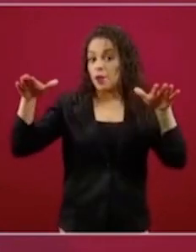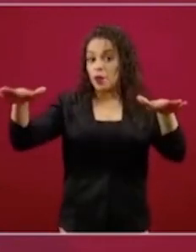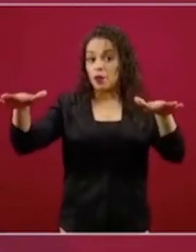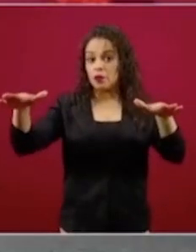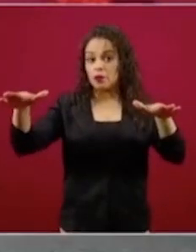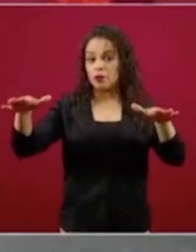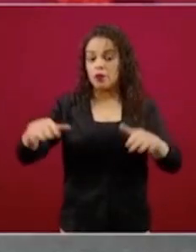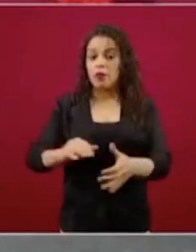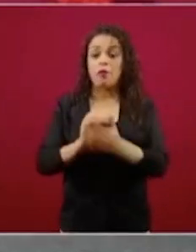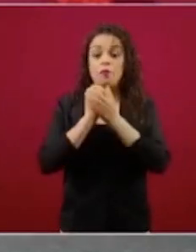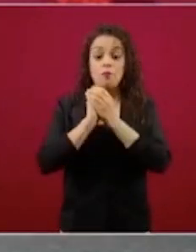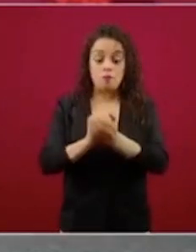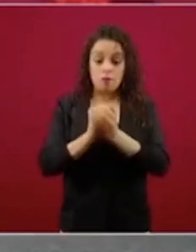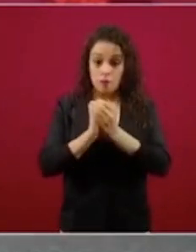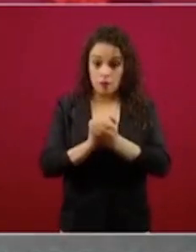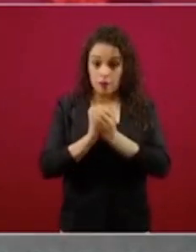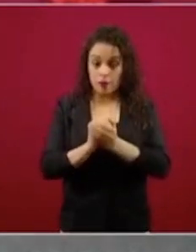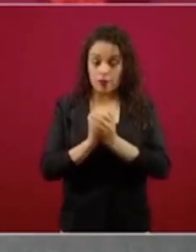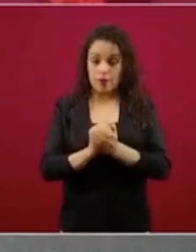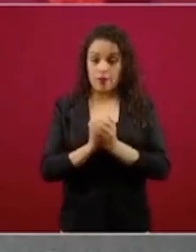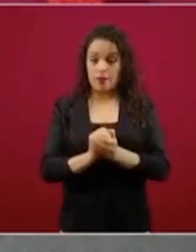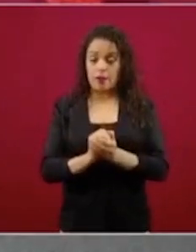ya